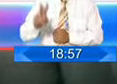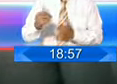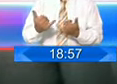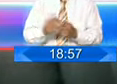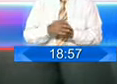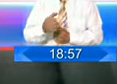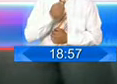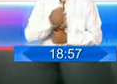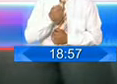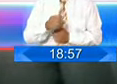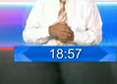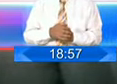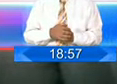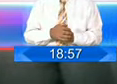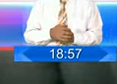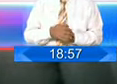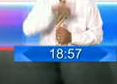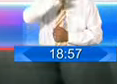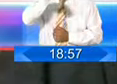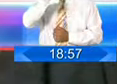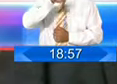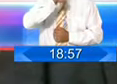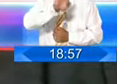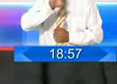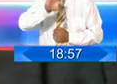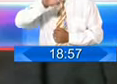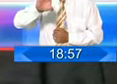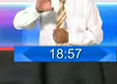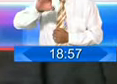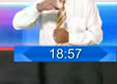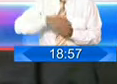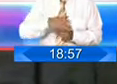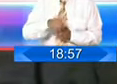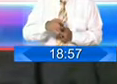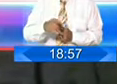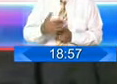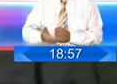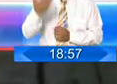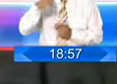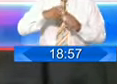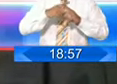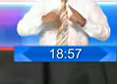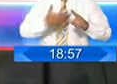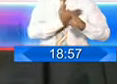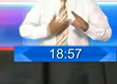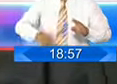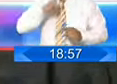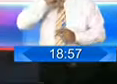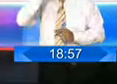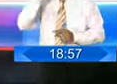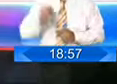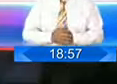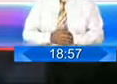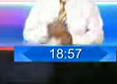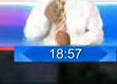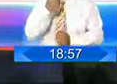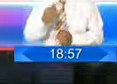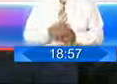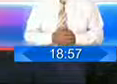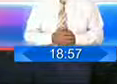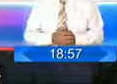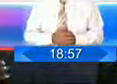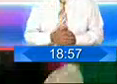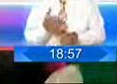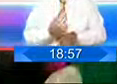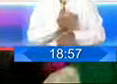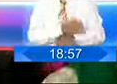una entrevista para la cadena británica BBC. Aquí se refirió a su antecesor, el expresidente Rafael Correa, a quien dice,